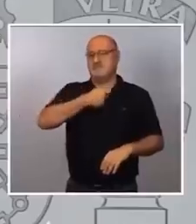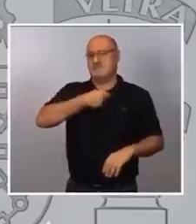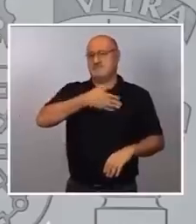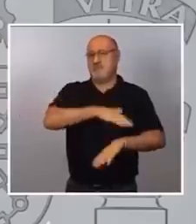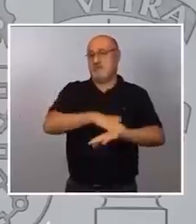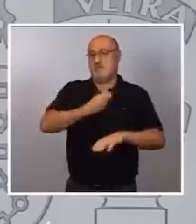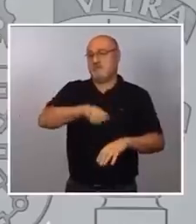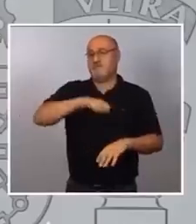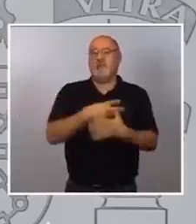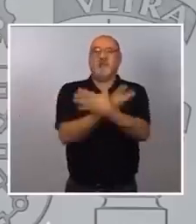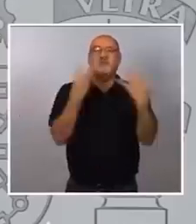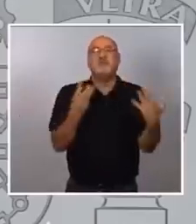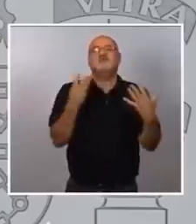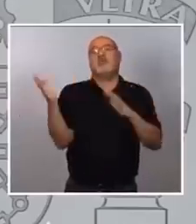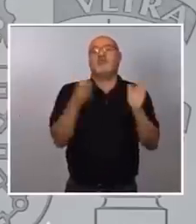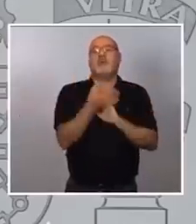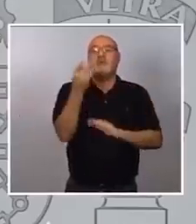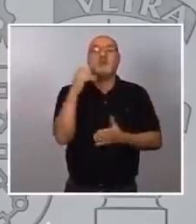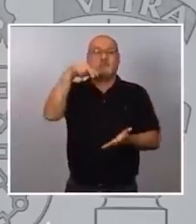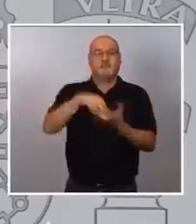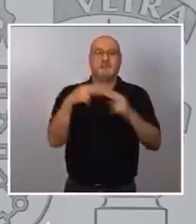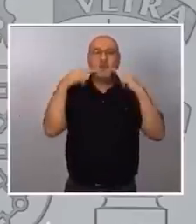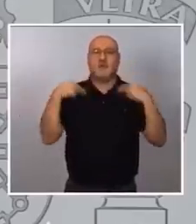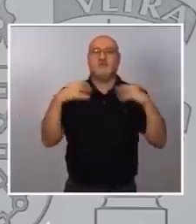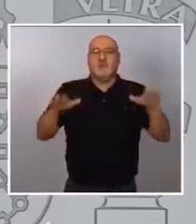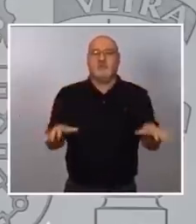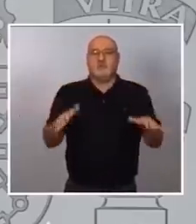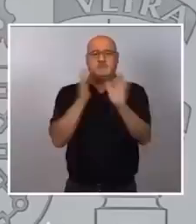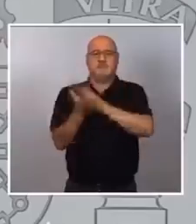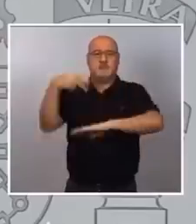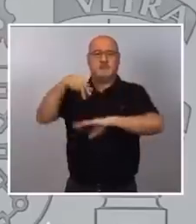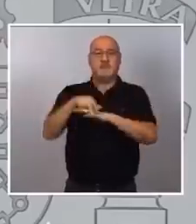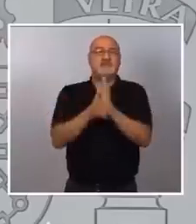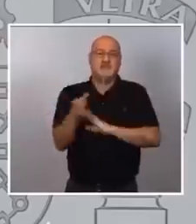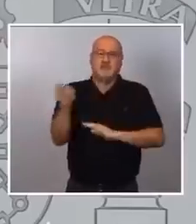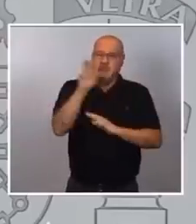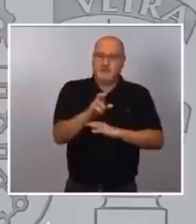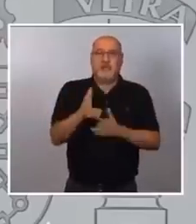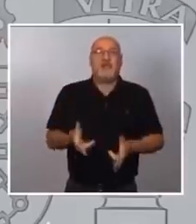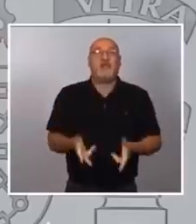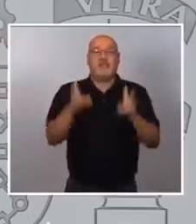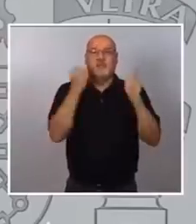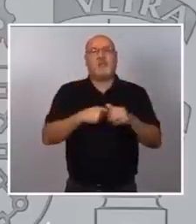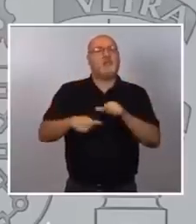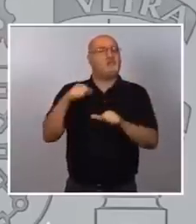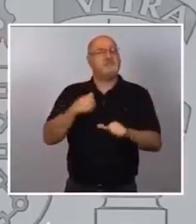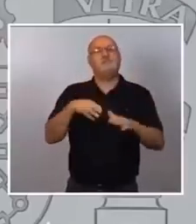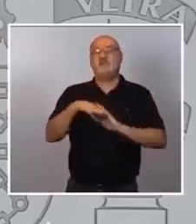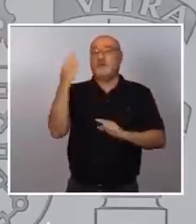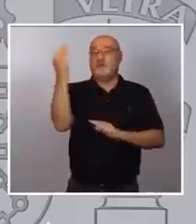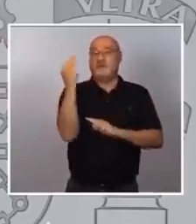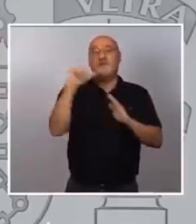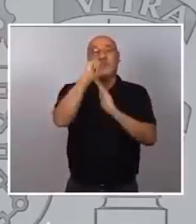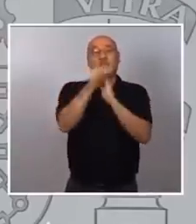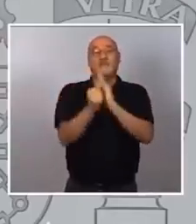marzo de 2020 en el Congreso de los Diputados. Quiero subrayar que la democracia española utilizó la figura del estado de alarma